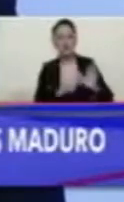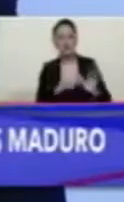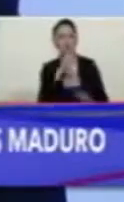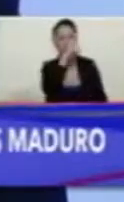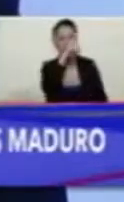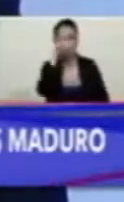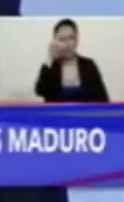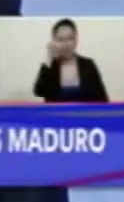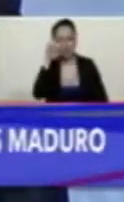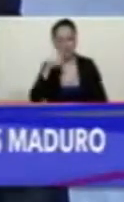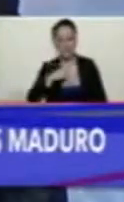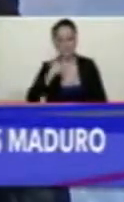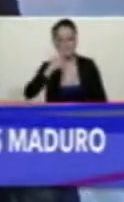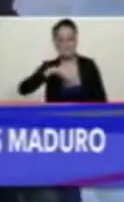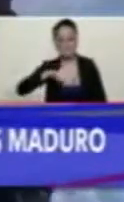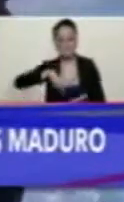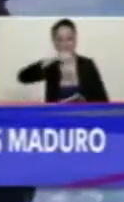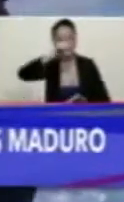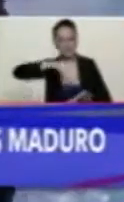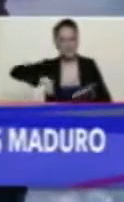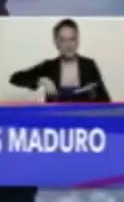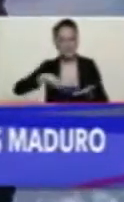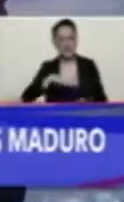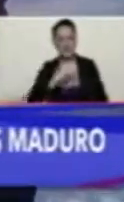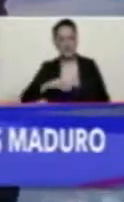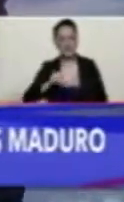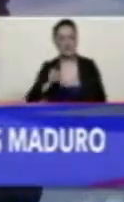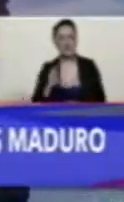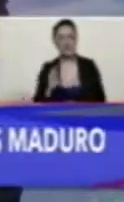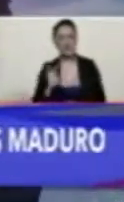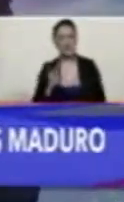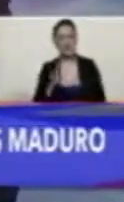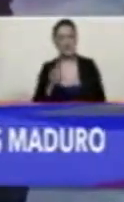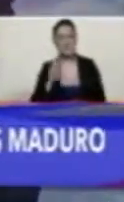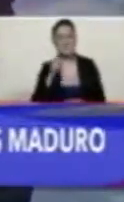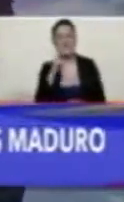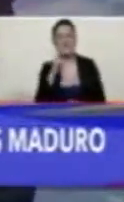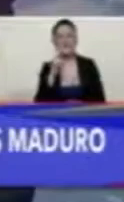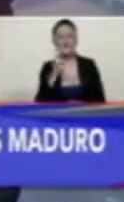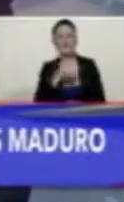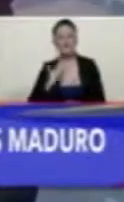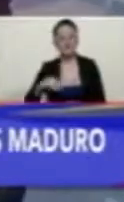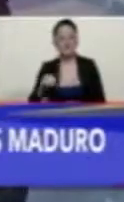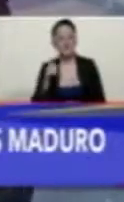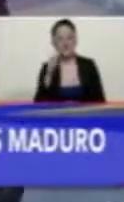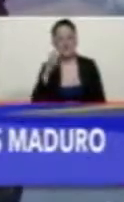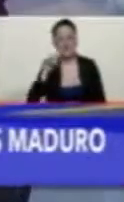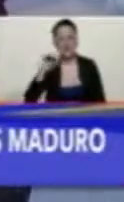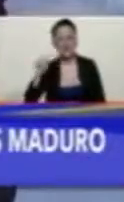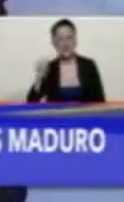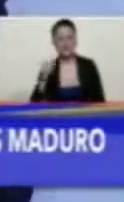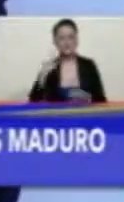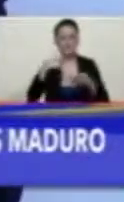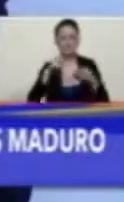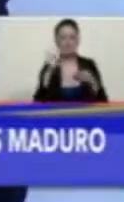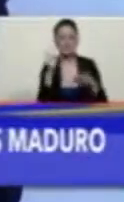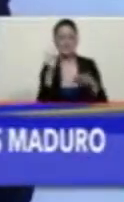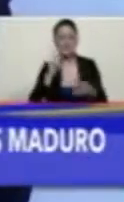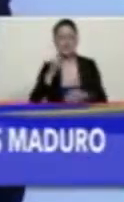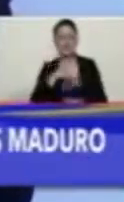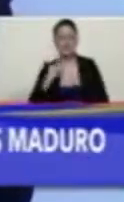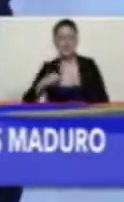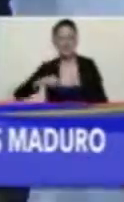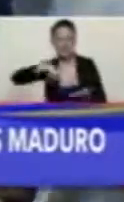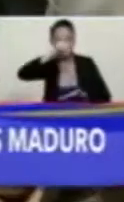Cabello Rondón, presidente. Tania Valentina Díaz, primera vicepresidenta. Gladys del Valle Requena, segunda vicepresidenta.